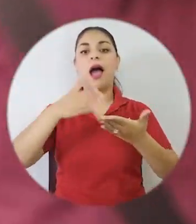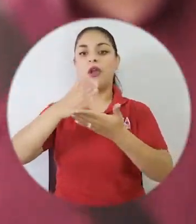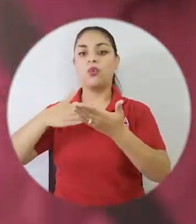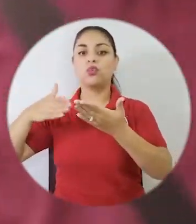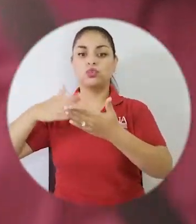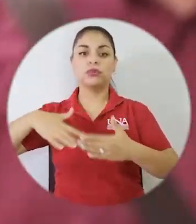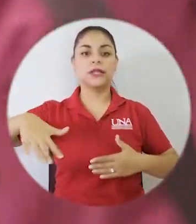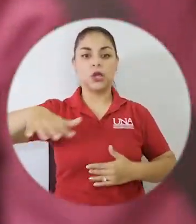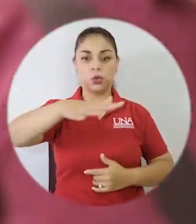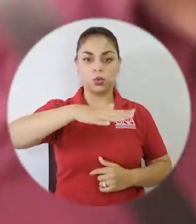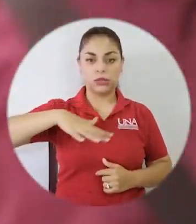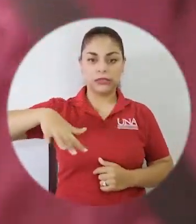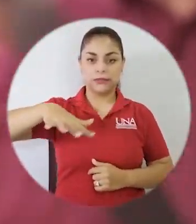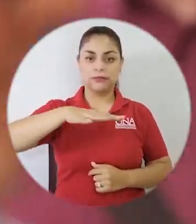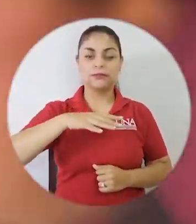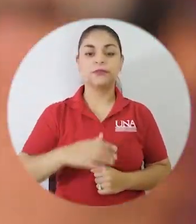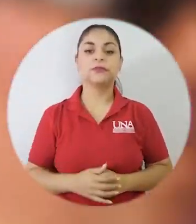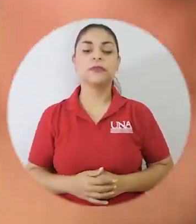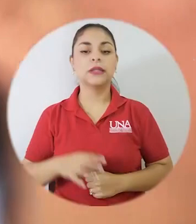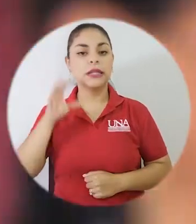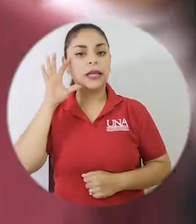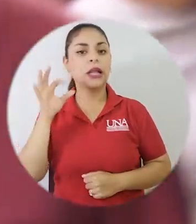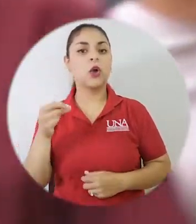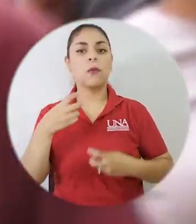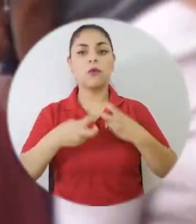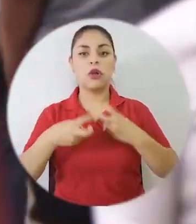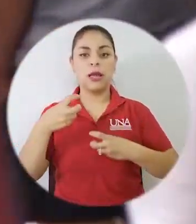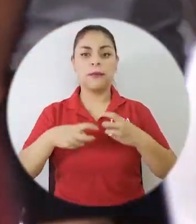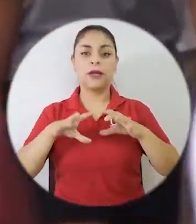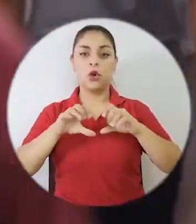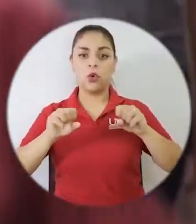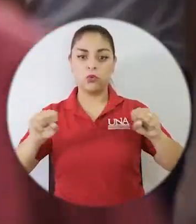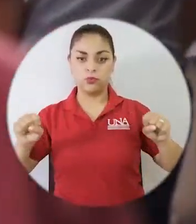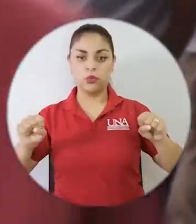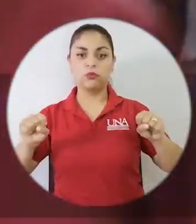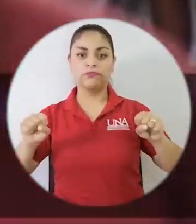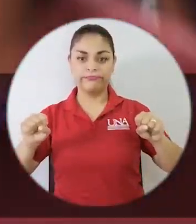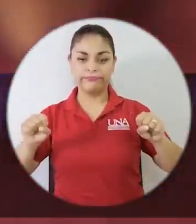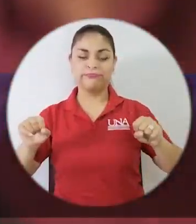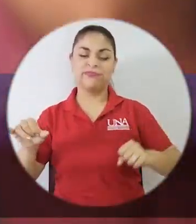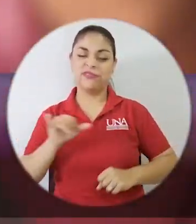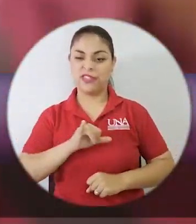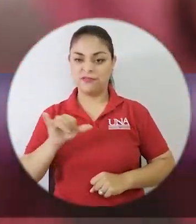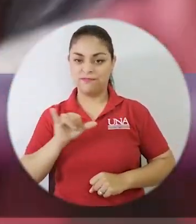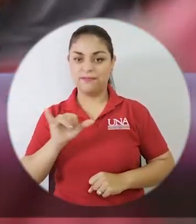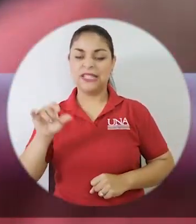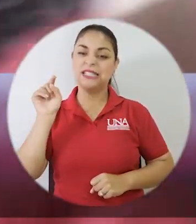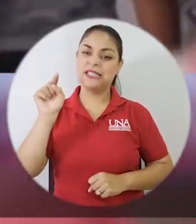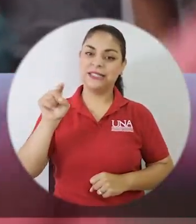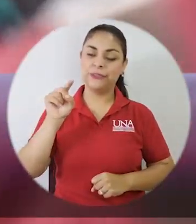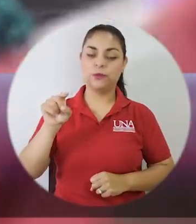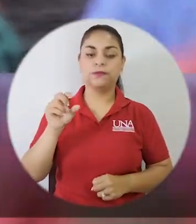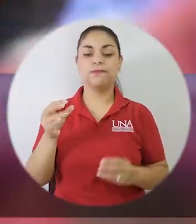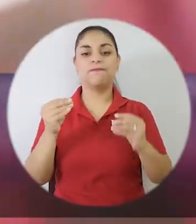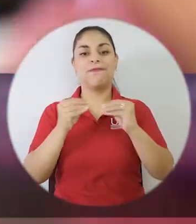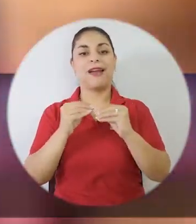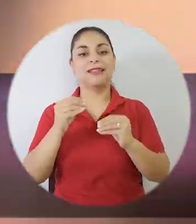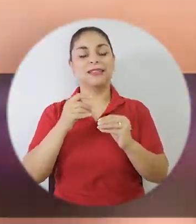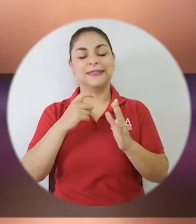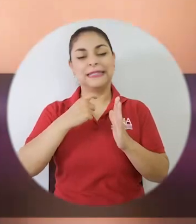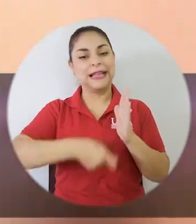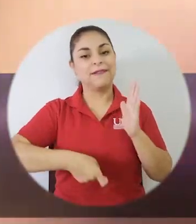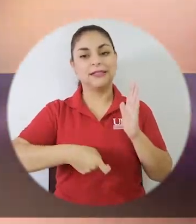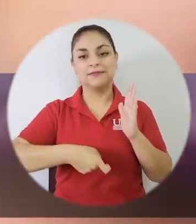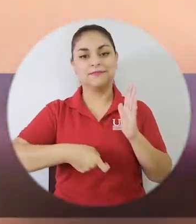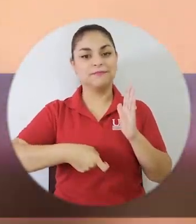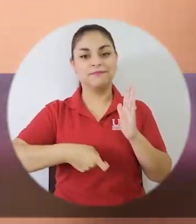de algunos sectores. Creo que los problemas de corrupción son tal vez los